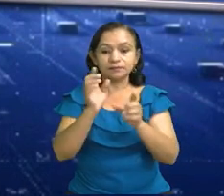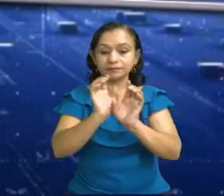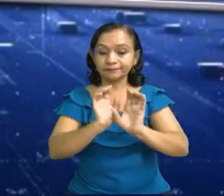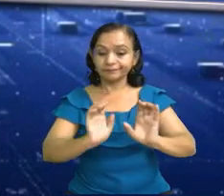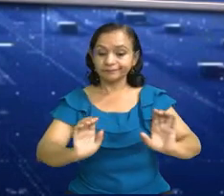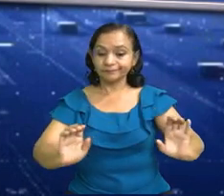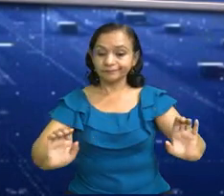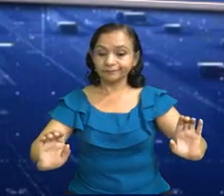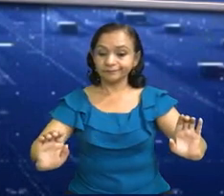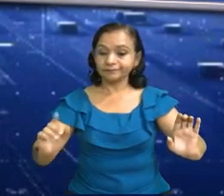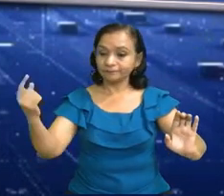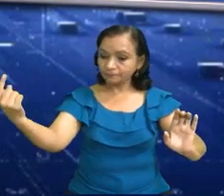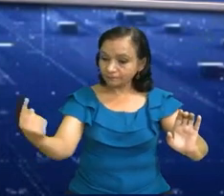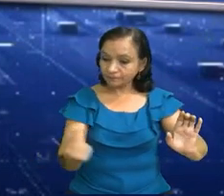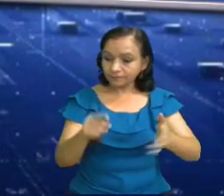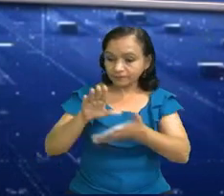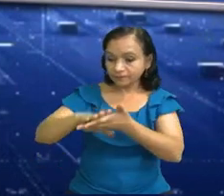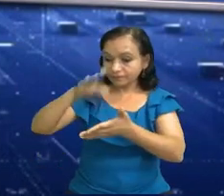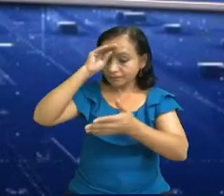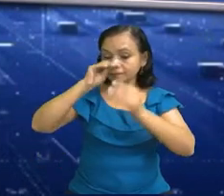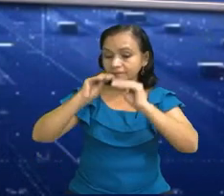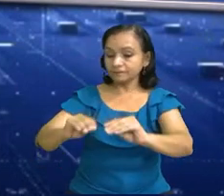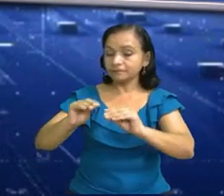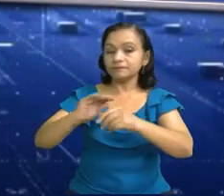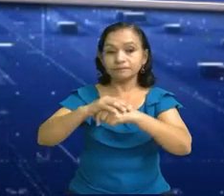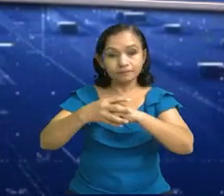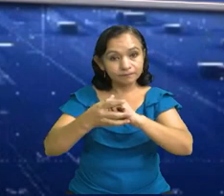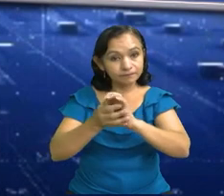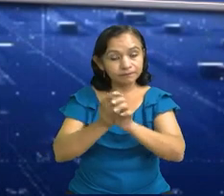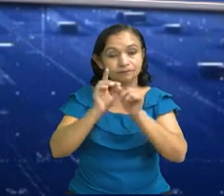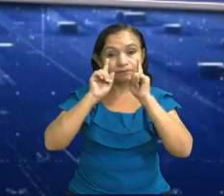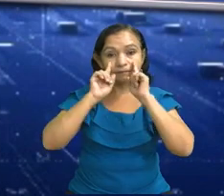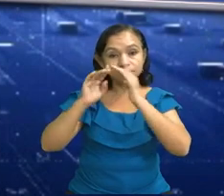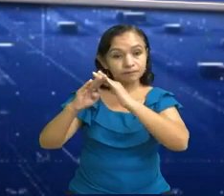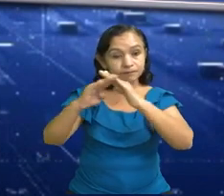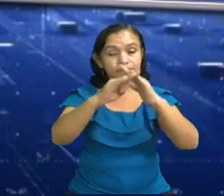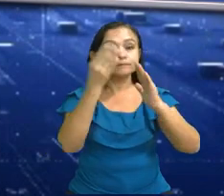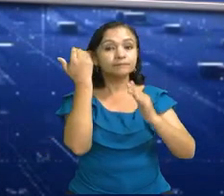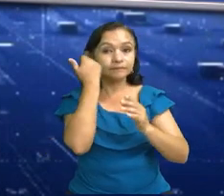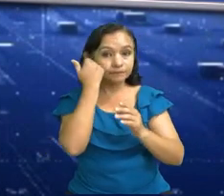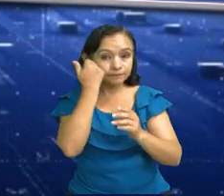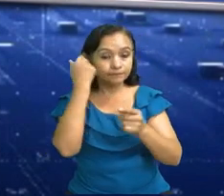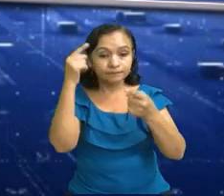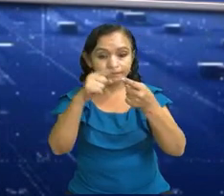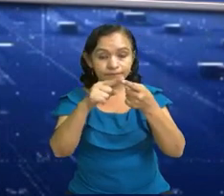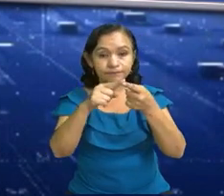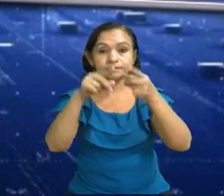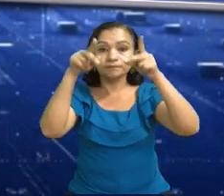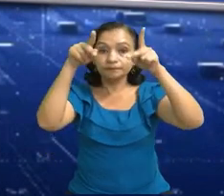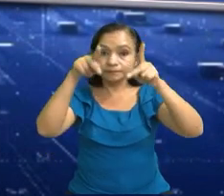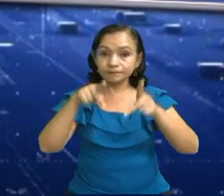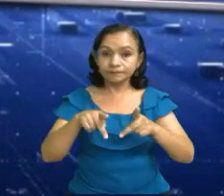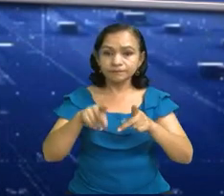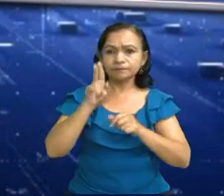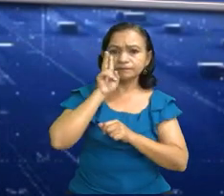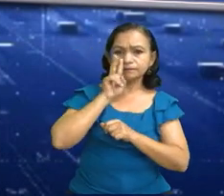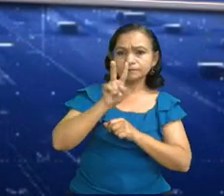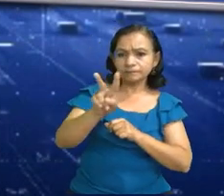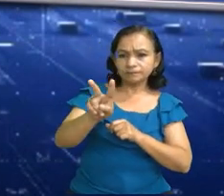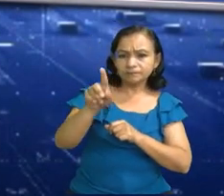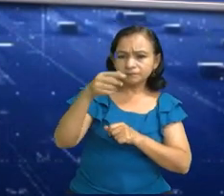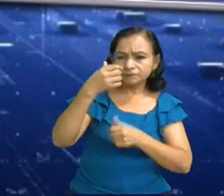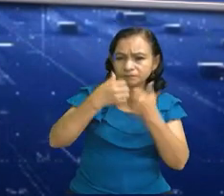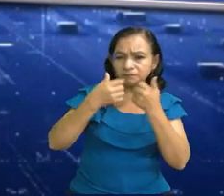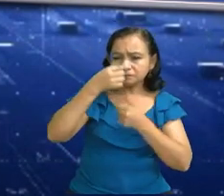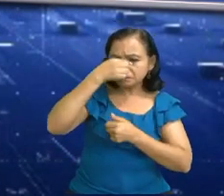lo hagan y aprendan es un hábito fundamental para protegernos contra las enfermedades. Si las personas presentaran cuadros